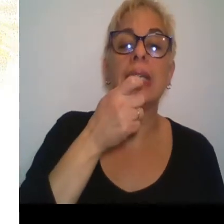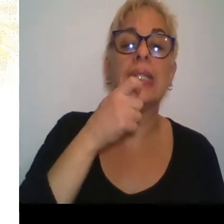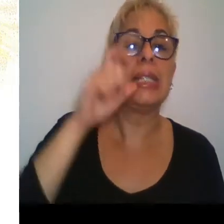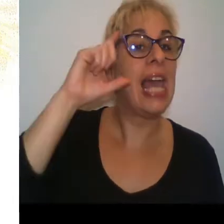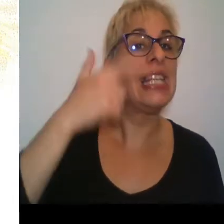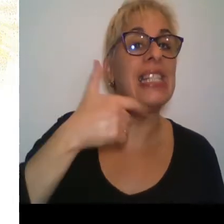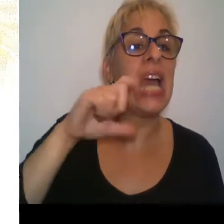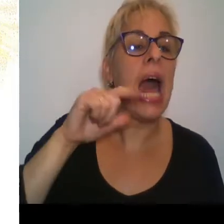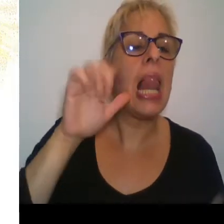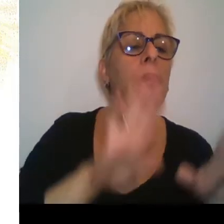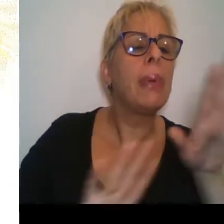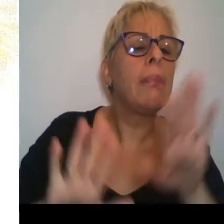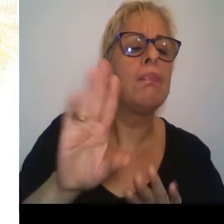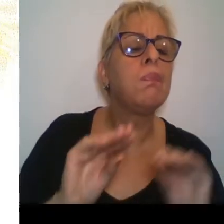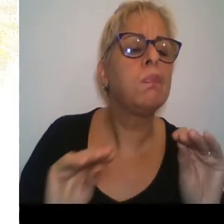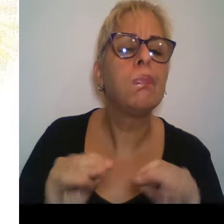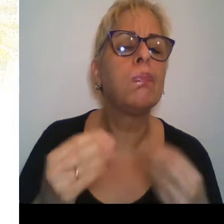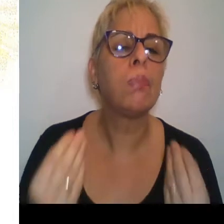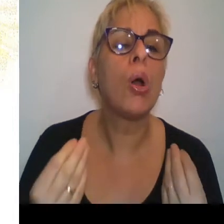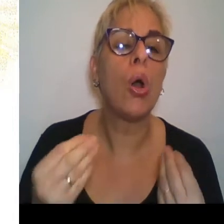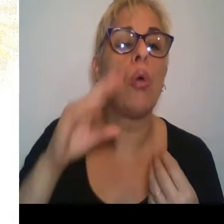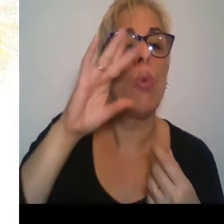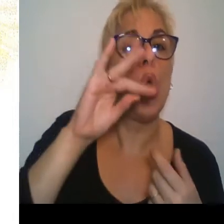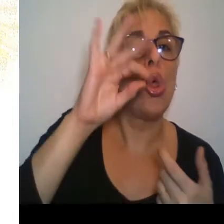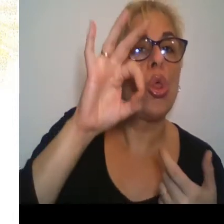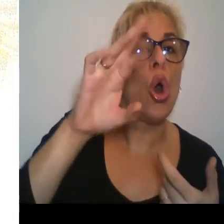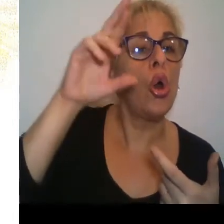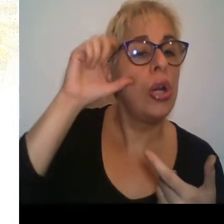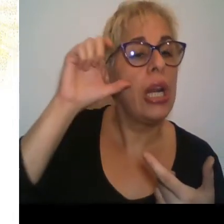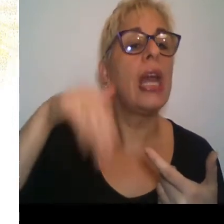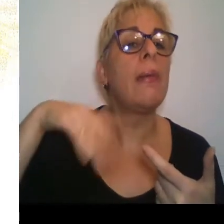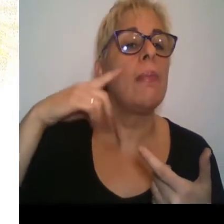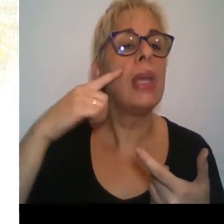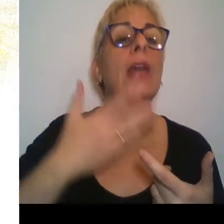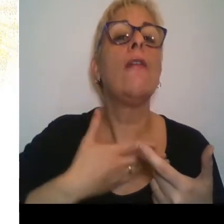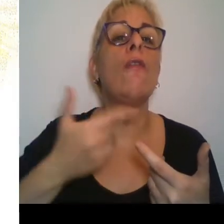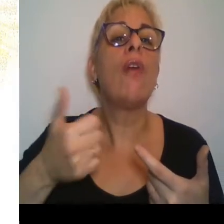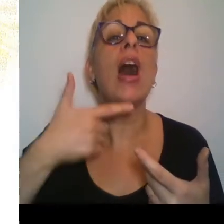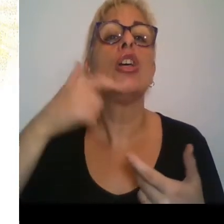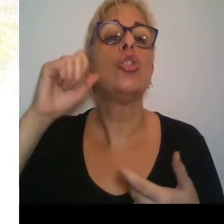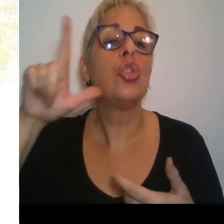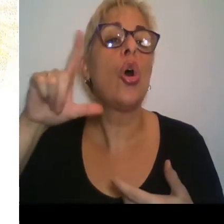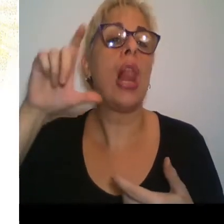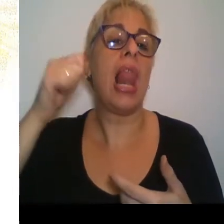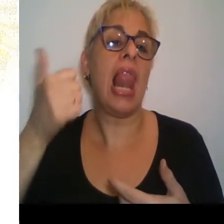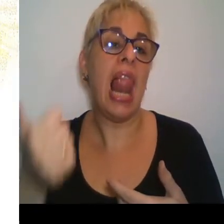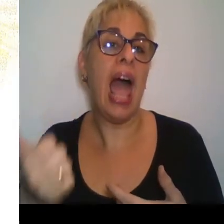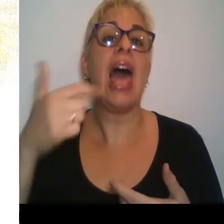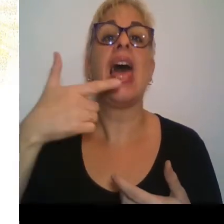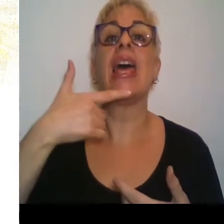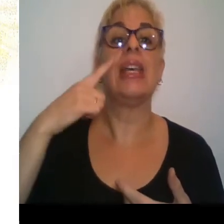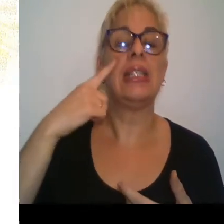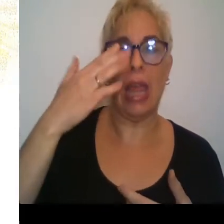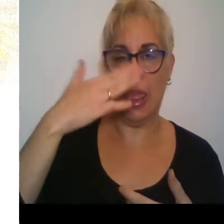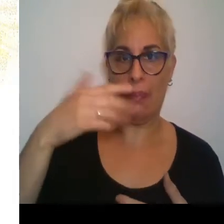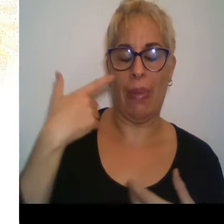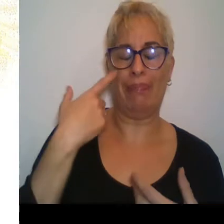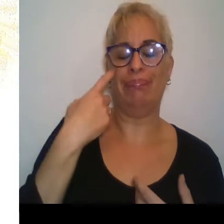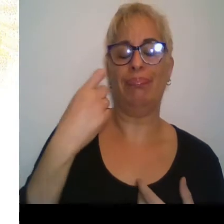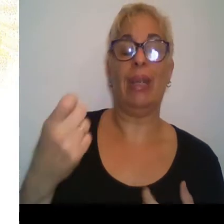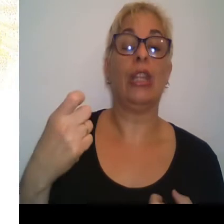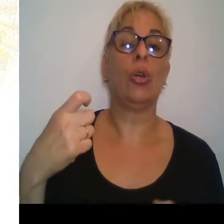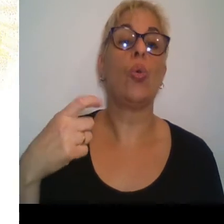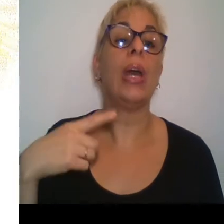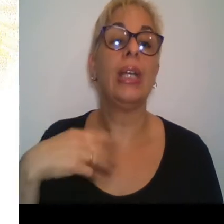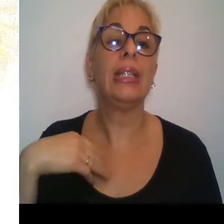escalas, las armaría por Do, Re, Mi, Fa, Sol, La, Si. Después se daría cuenta de que se olvidó de hacer las teclas